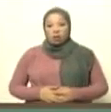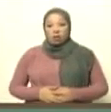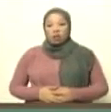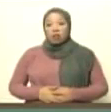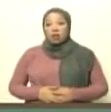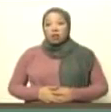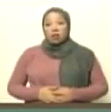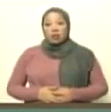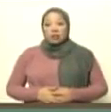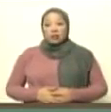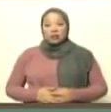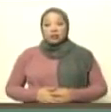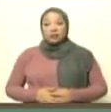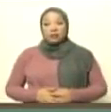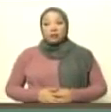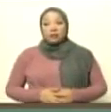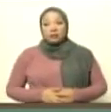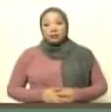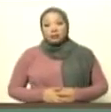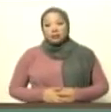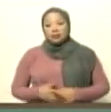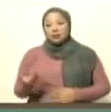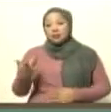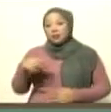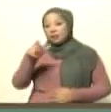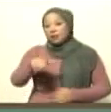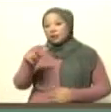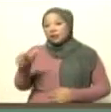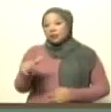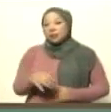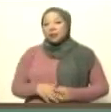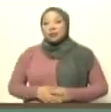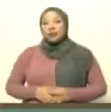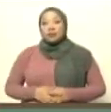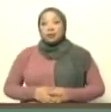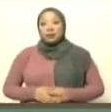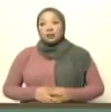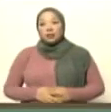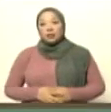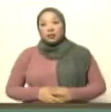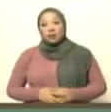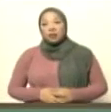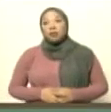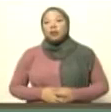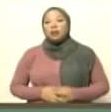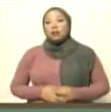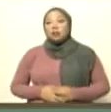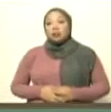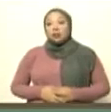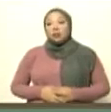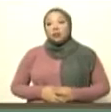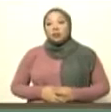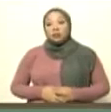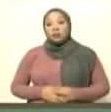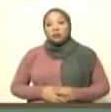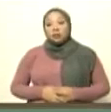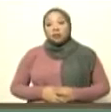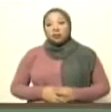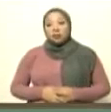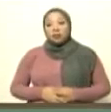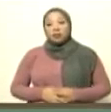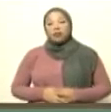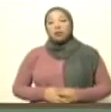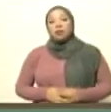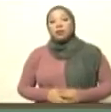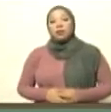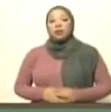Sandino y Bolívar, Martí, son nuestras raíces. Y uno ve lo